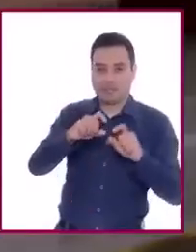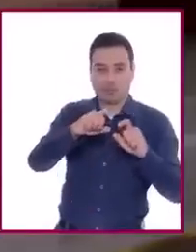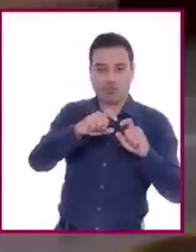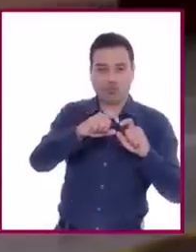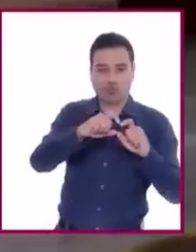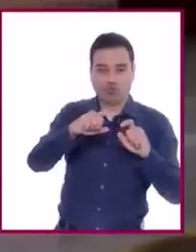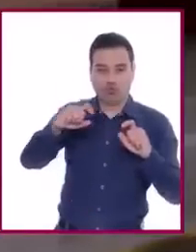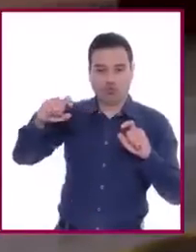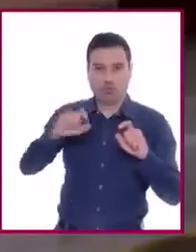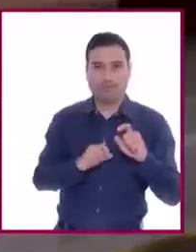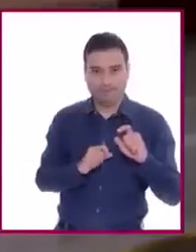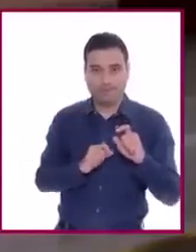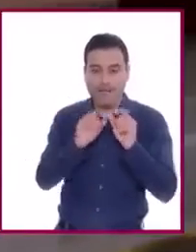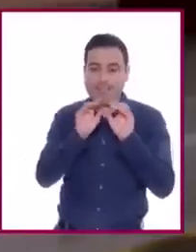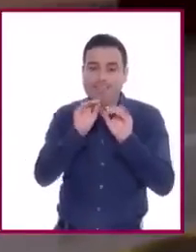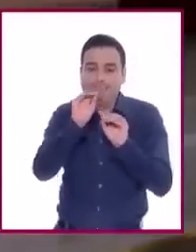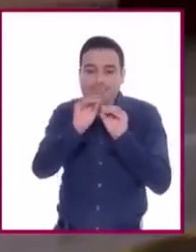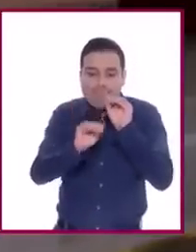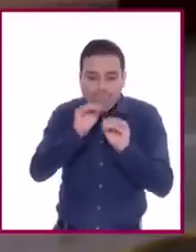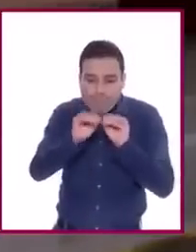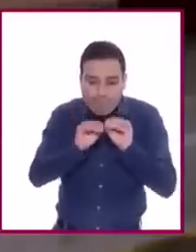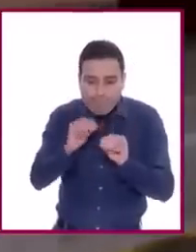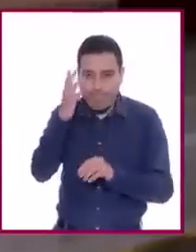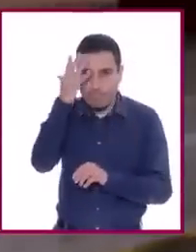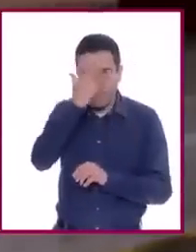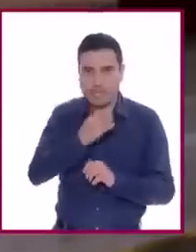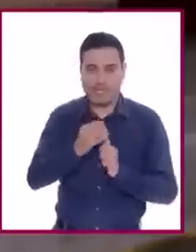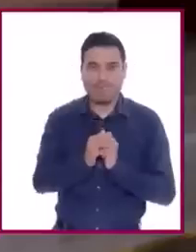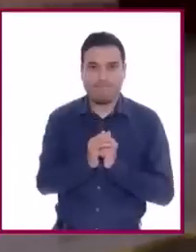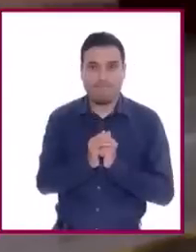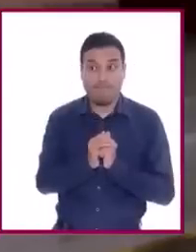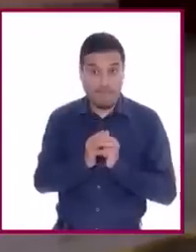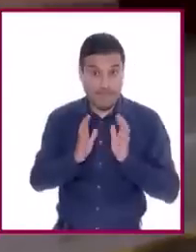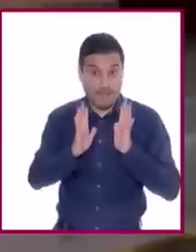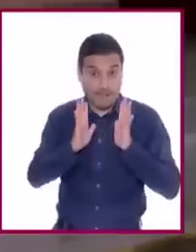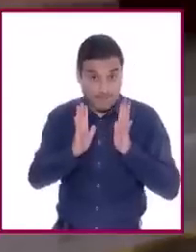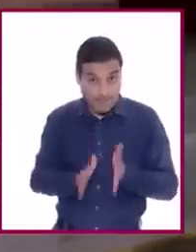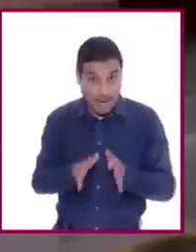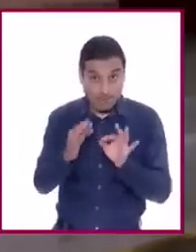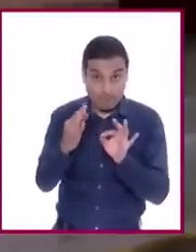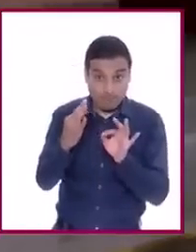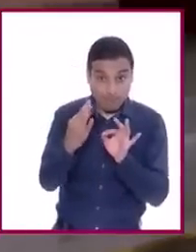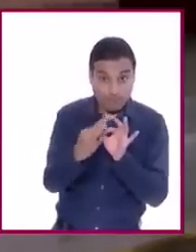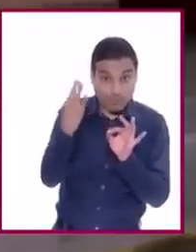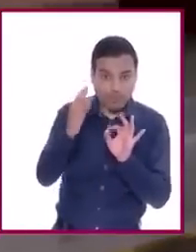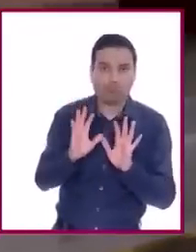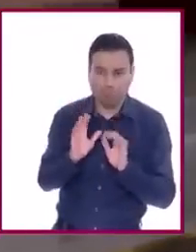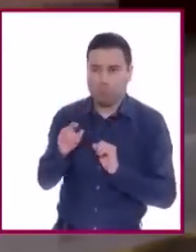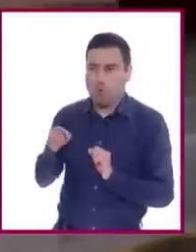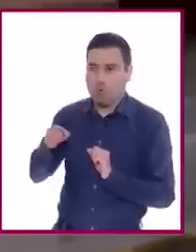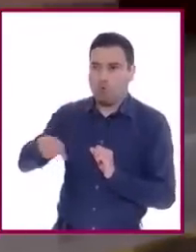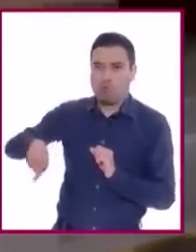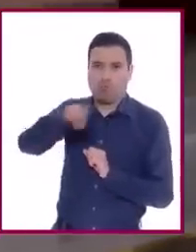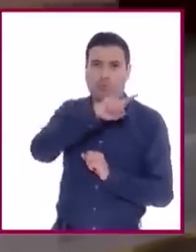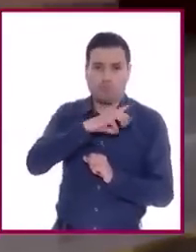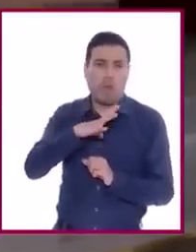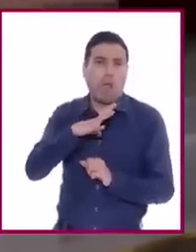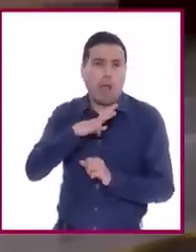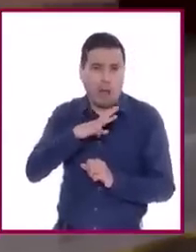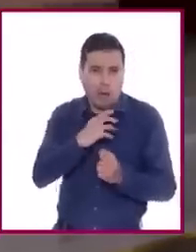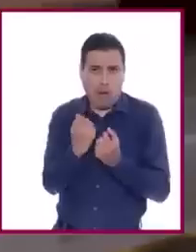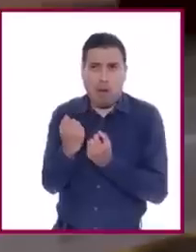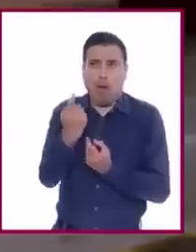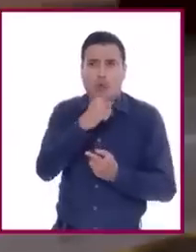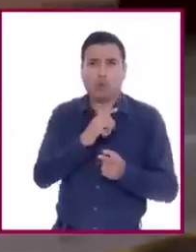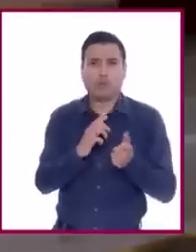cuando una vez la rama esté hecha los niños se ponen de acuerdo algunos sacan sus panderetas algunos pueden